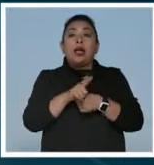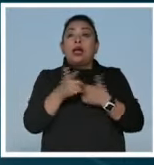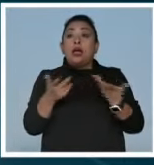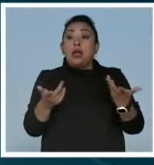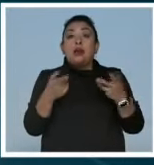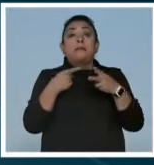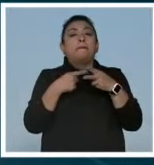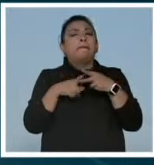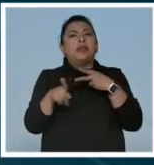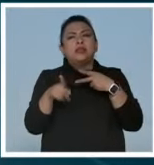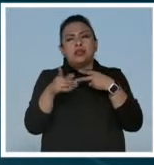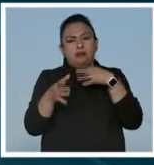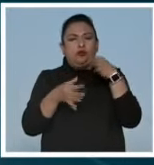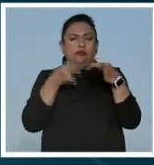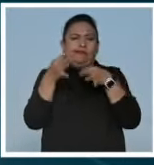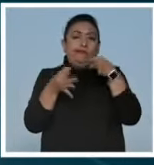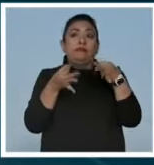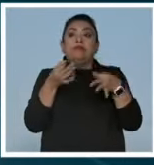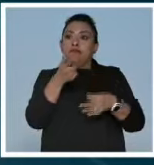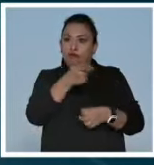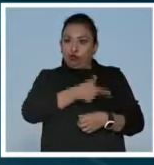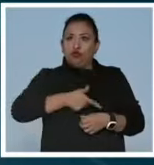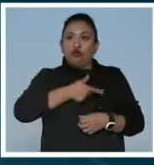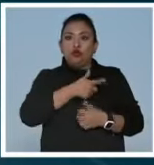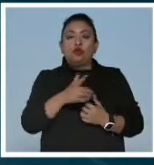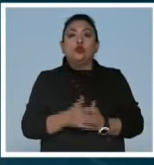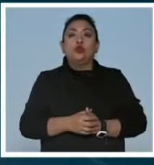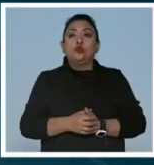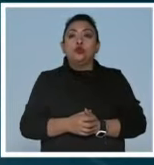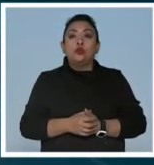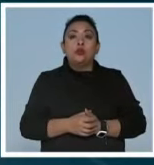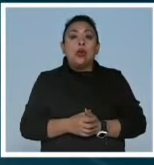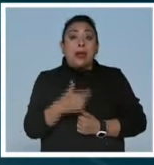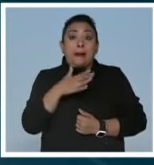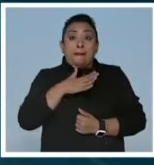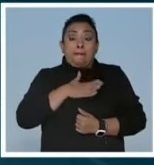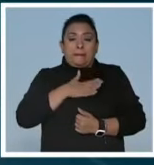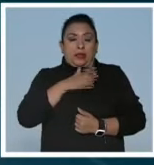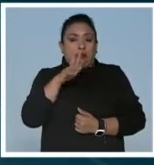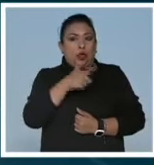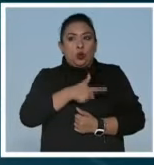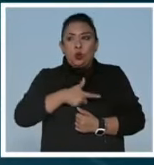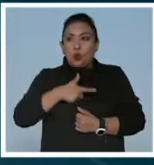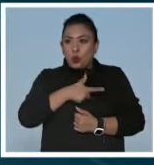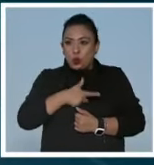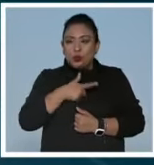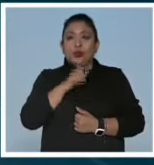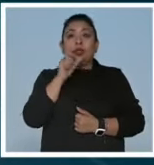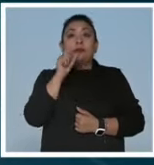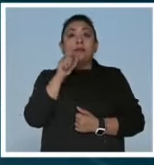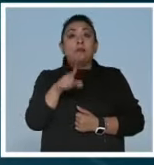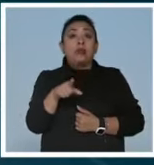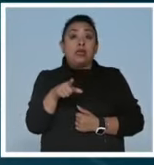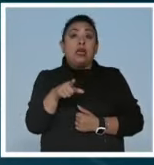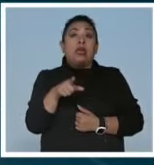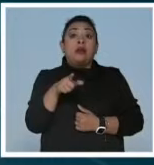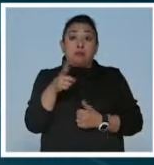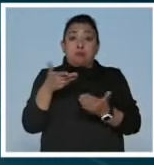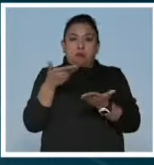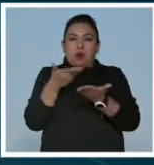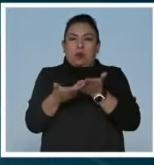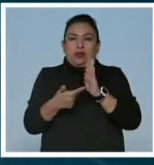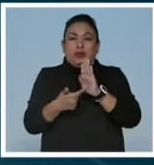vamos a comenzar con una nota que les va a dar mucho gusto, Rafa. No, a mí en particular me da muchísimo gusto, y además al frente de esta propuesta